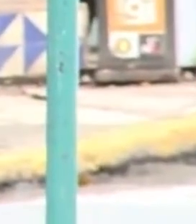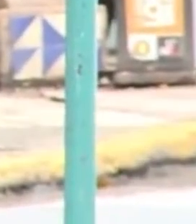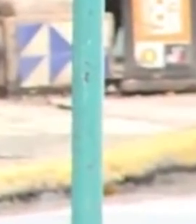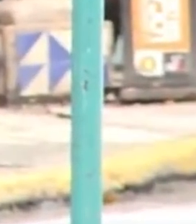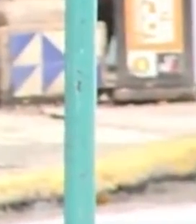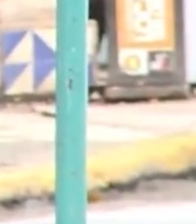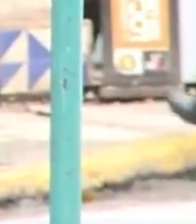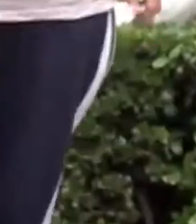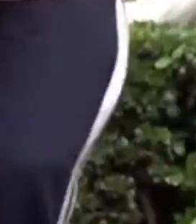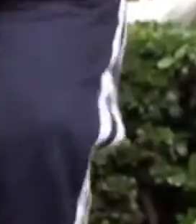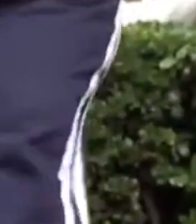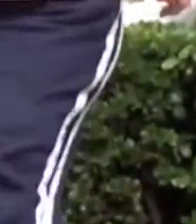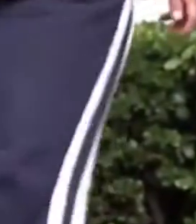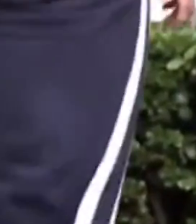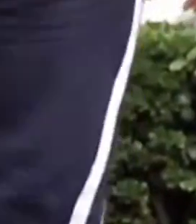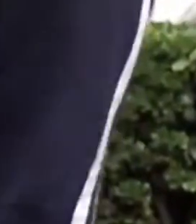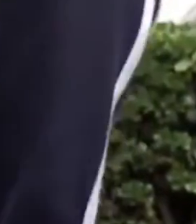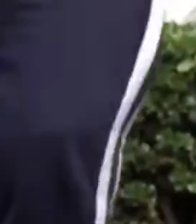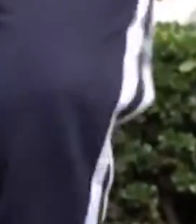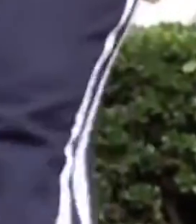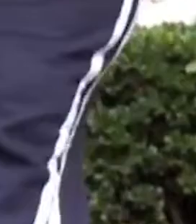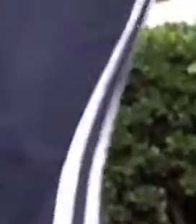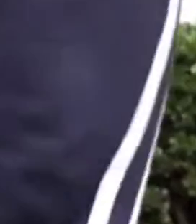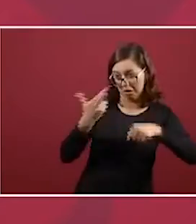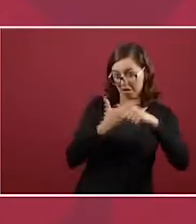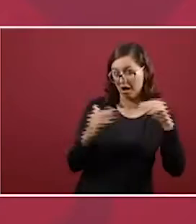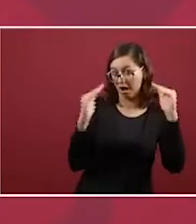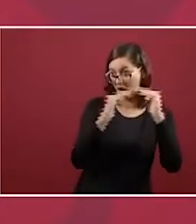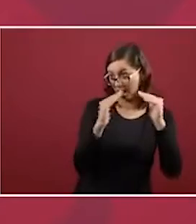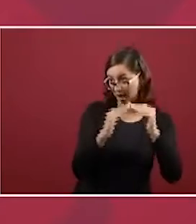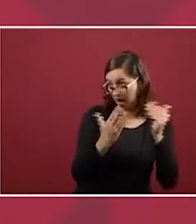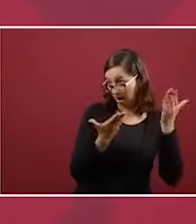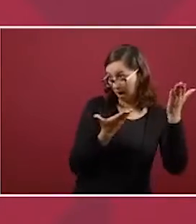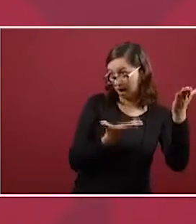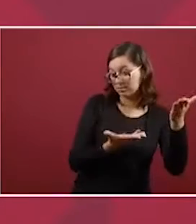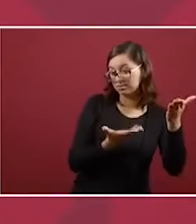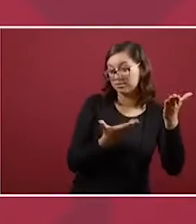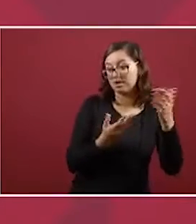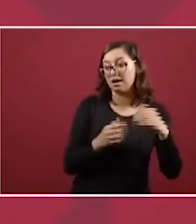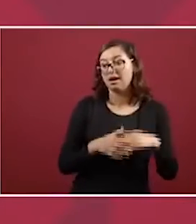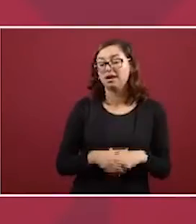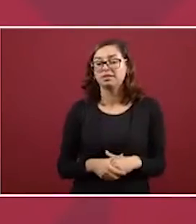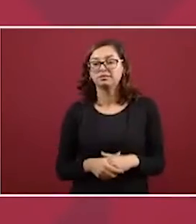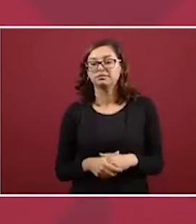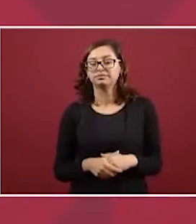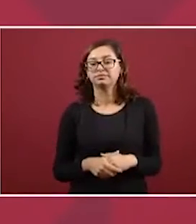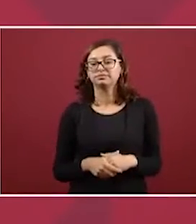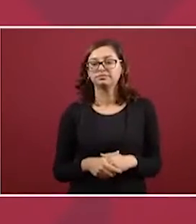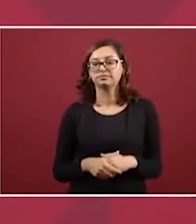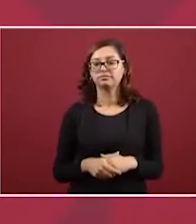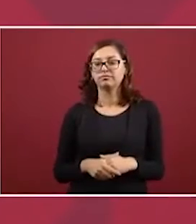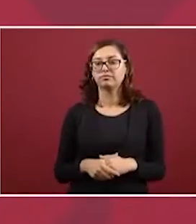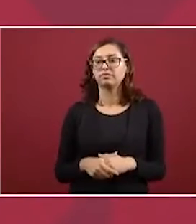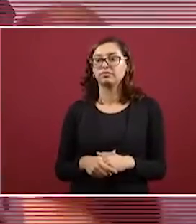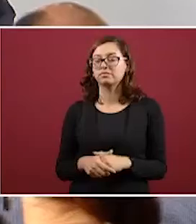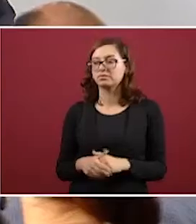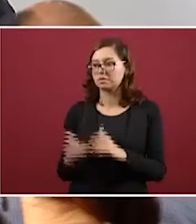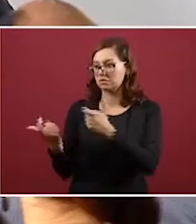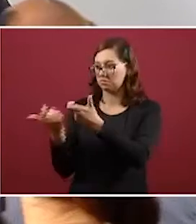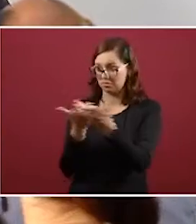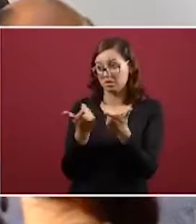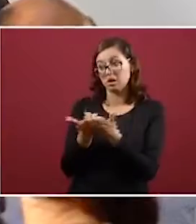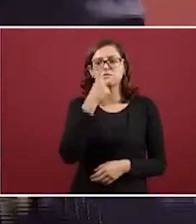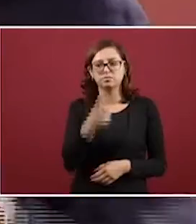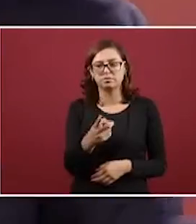sigue vigente aunque indicó que no tiene conocimiento de denuncias acerca de que los beneficiarios no reciban lo que les corresponde o reportes de fraude